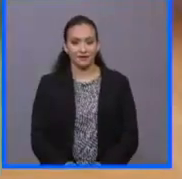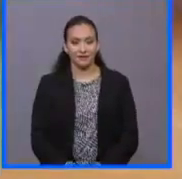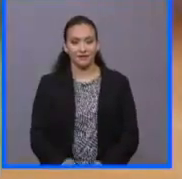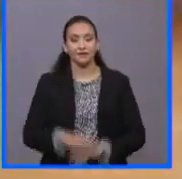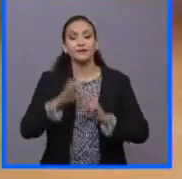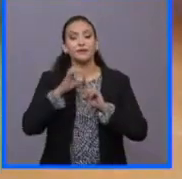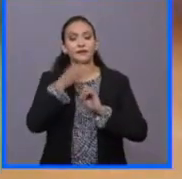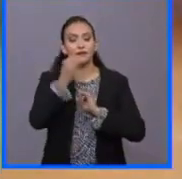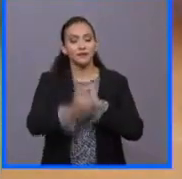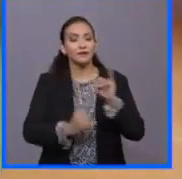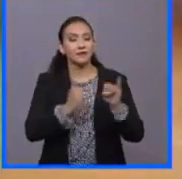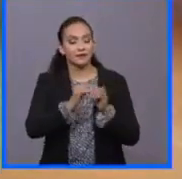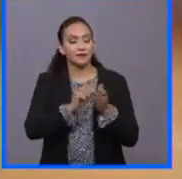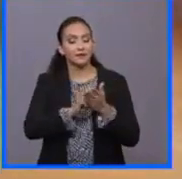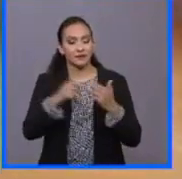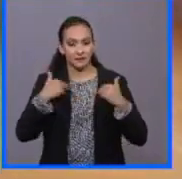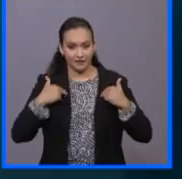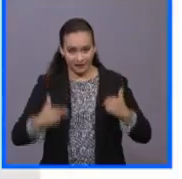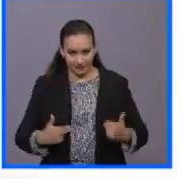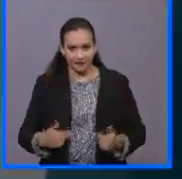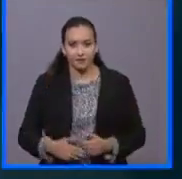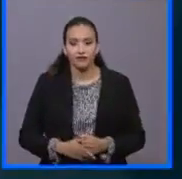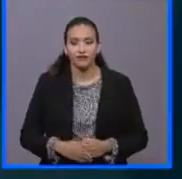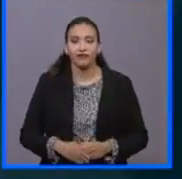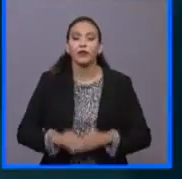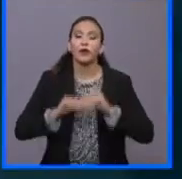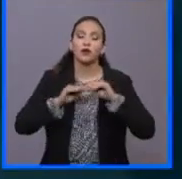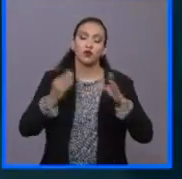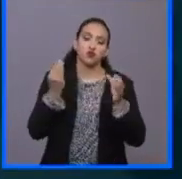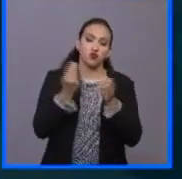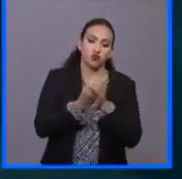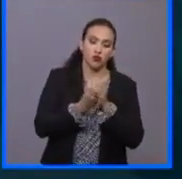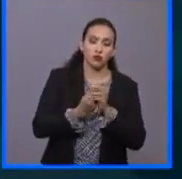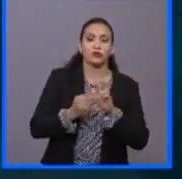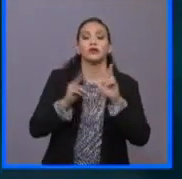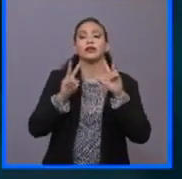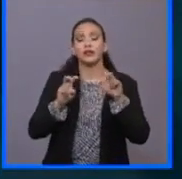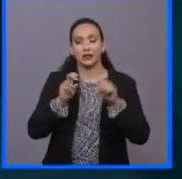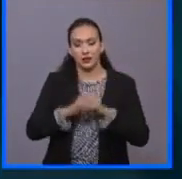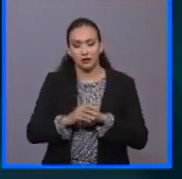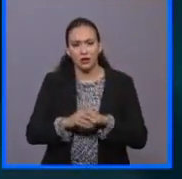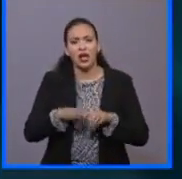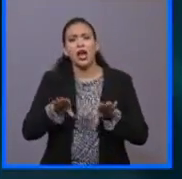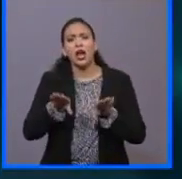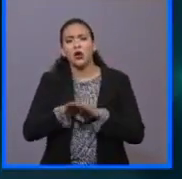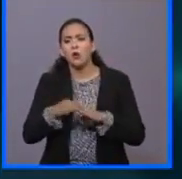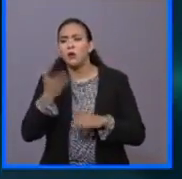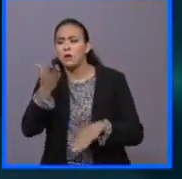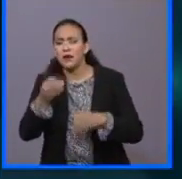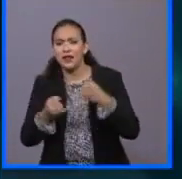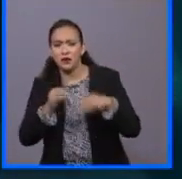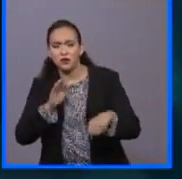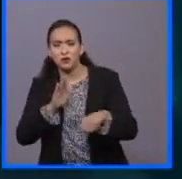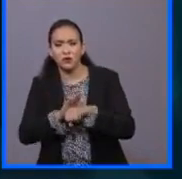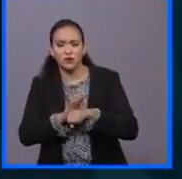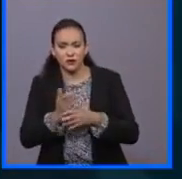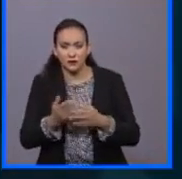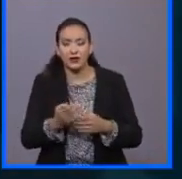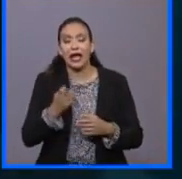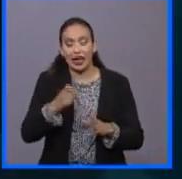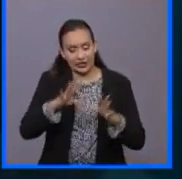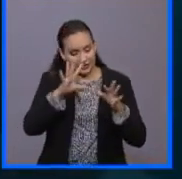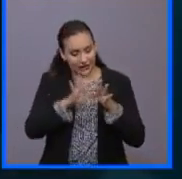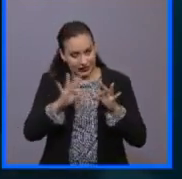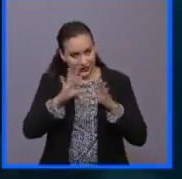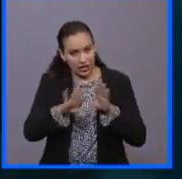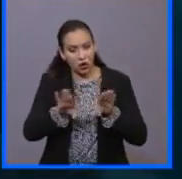La Comisión Interamericana de Derechos Humanos lanzó el curso Cómo solicitar medidas cautelares, que enseña cómo funciona